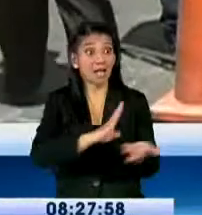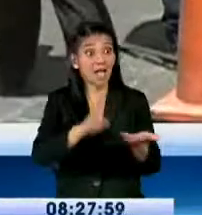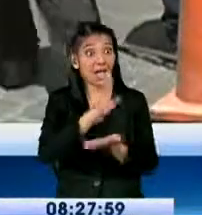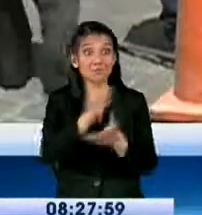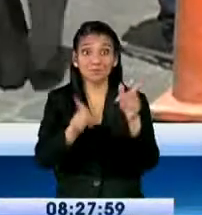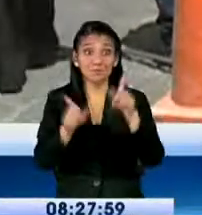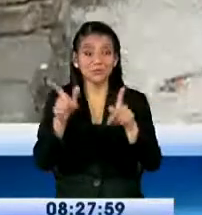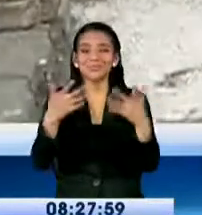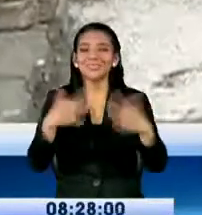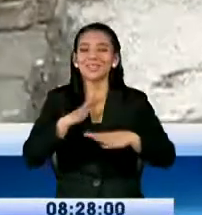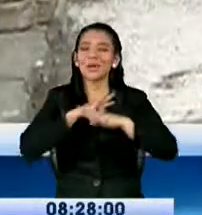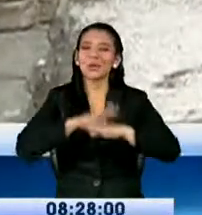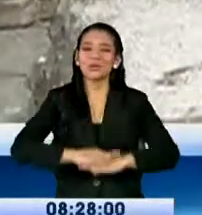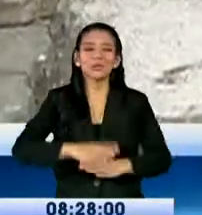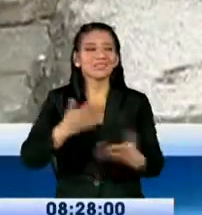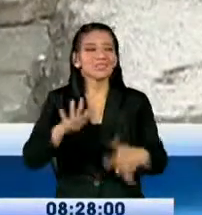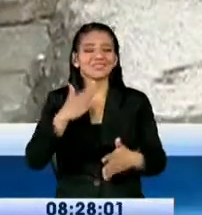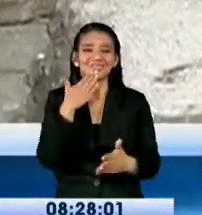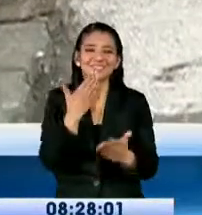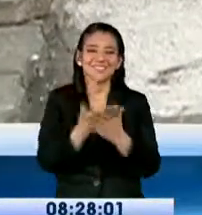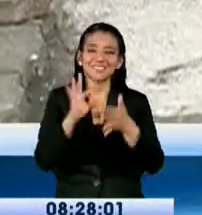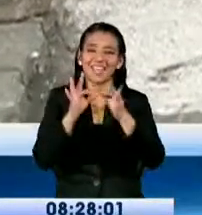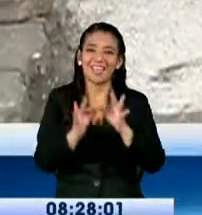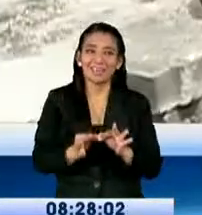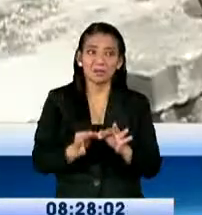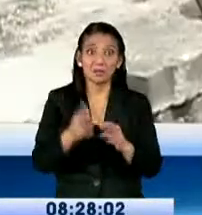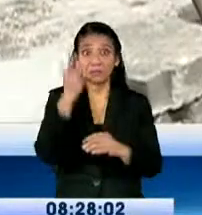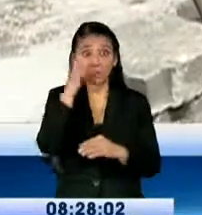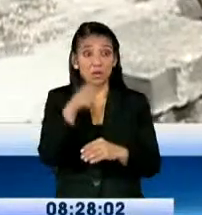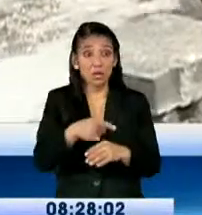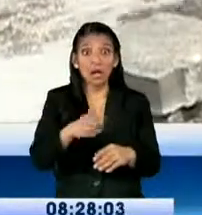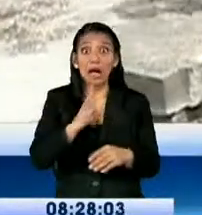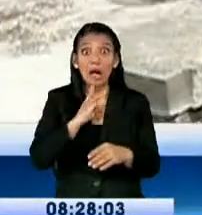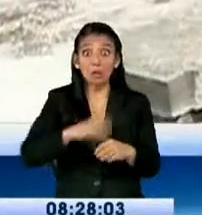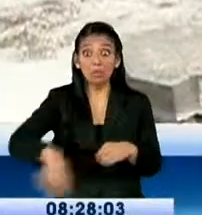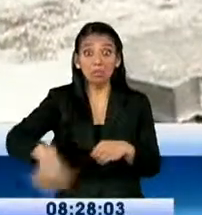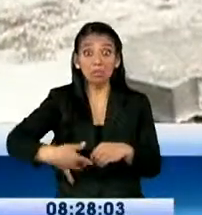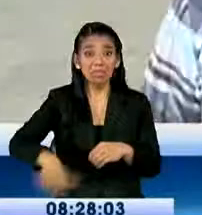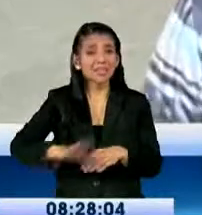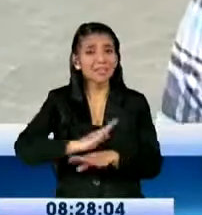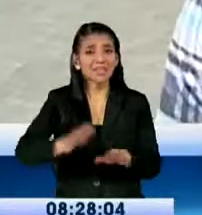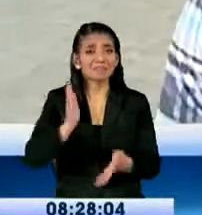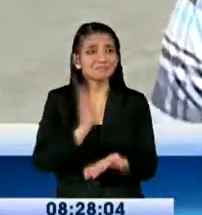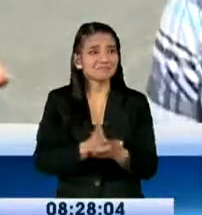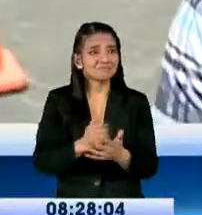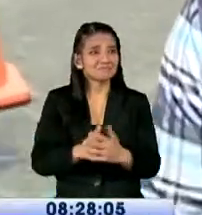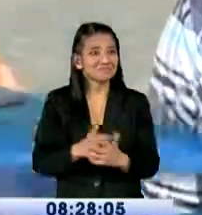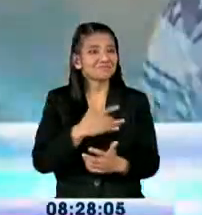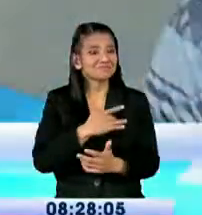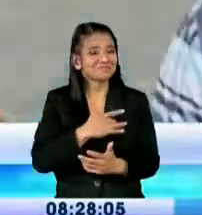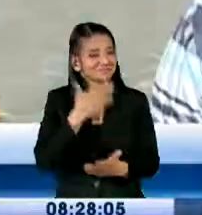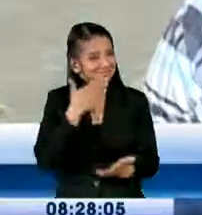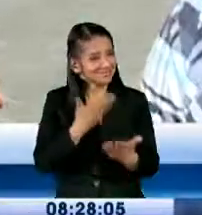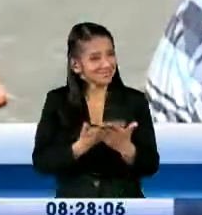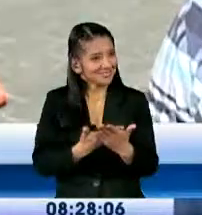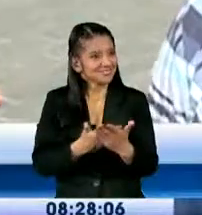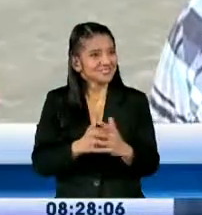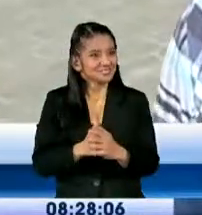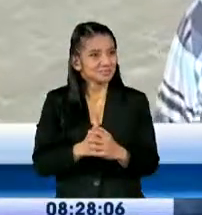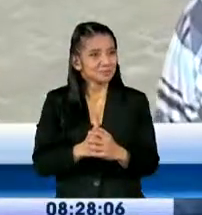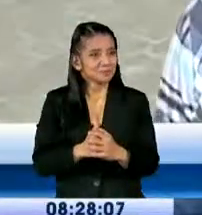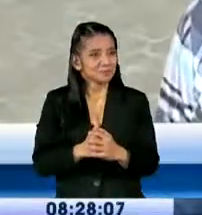encuentran bastante agradecidos por la reparación y sobre todo porque este elemento vital ya no sigue desperdiciándose. Estoy agradecida porque haber